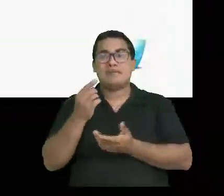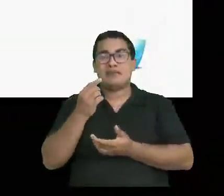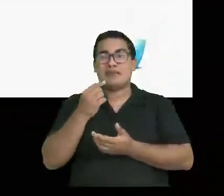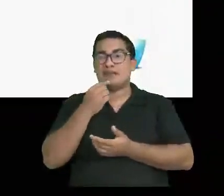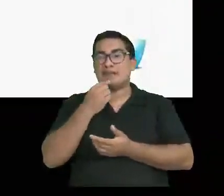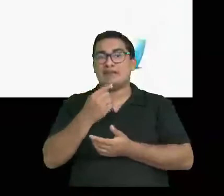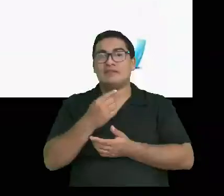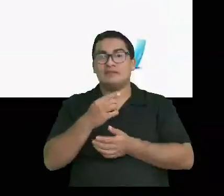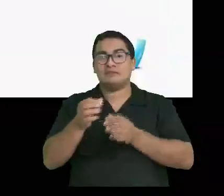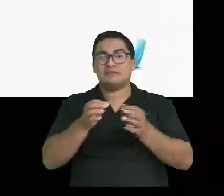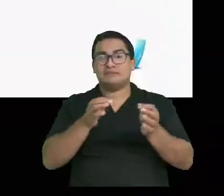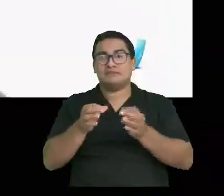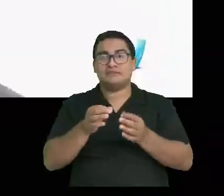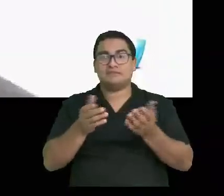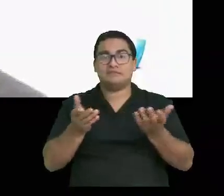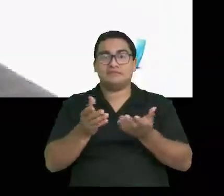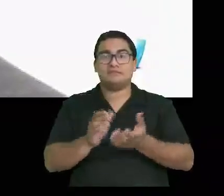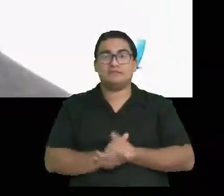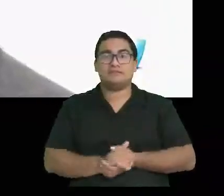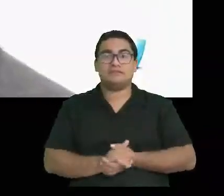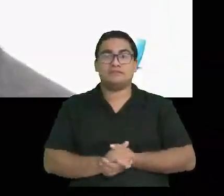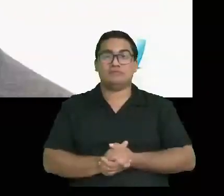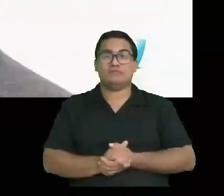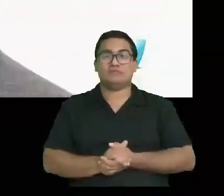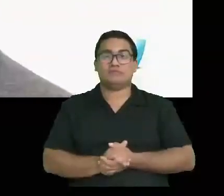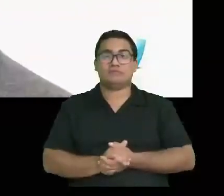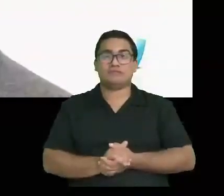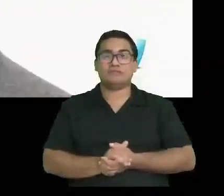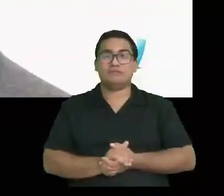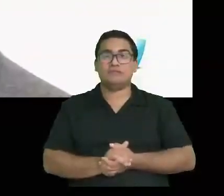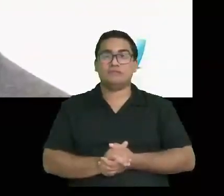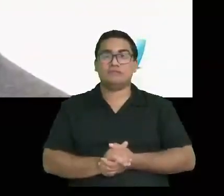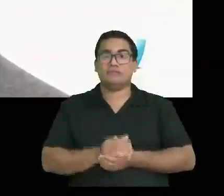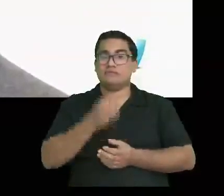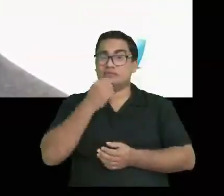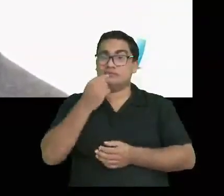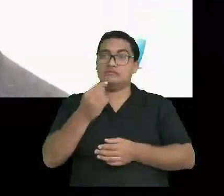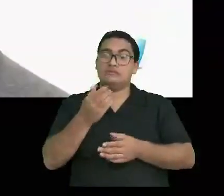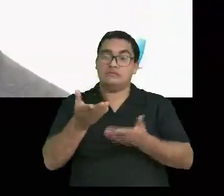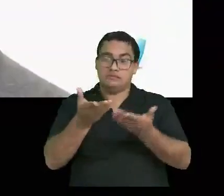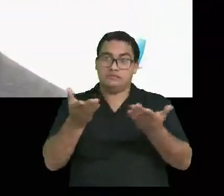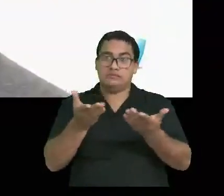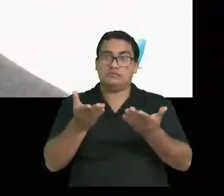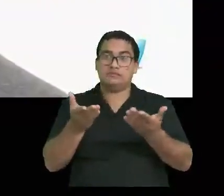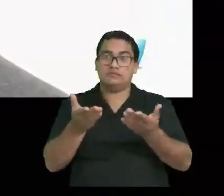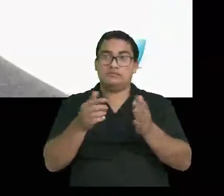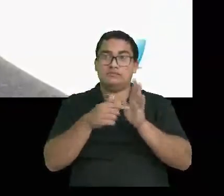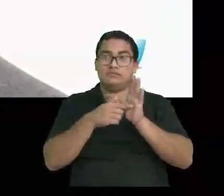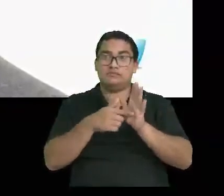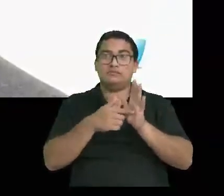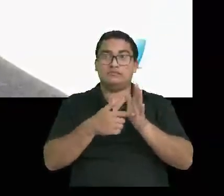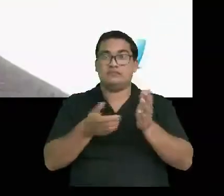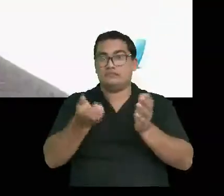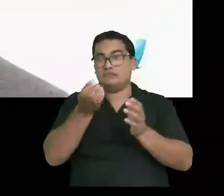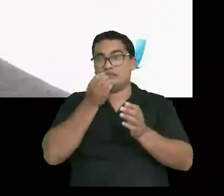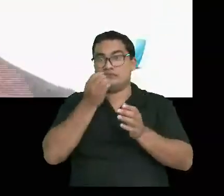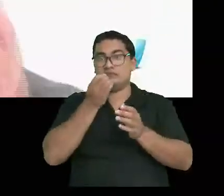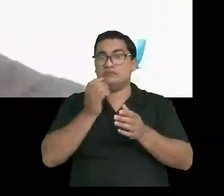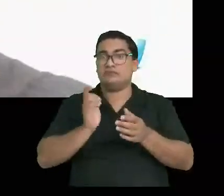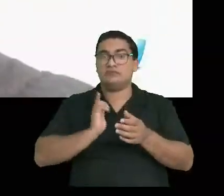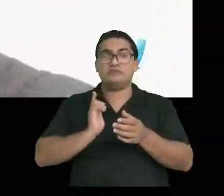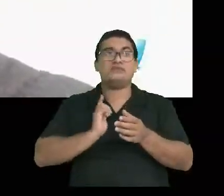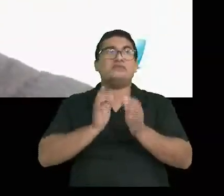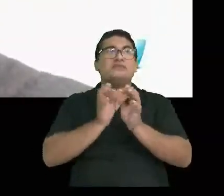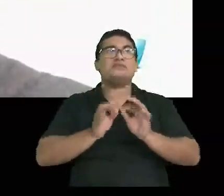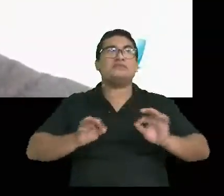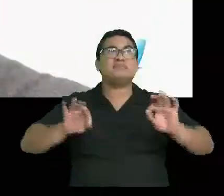para ejercer la función de cada quien. Entonces, como decía usted, sí, los alimentos van a tener